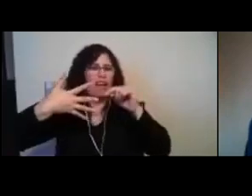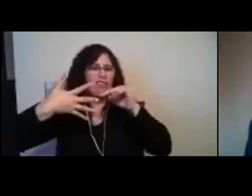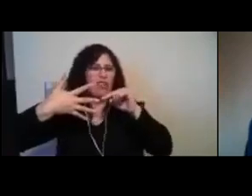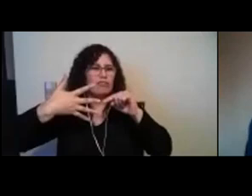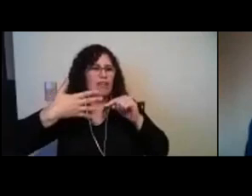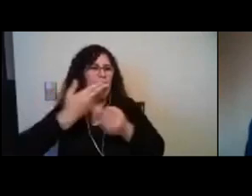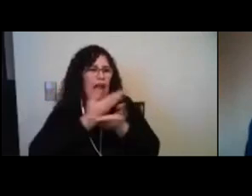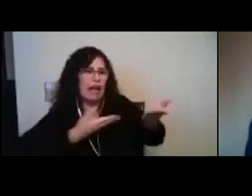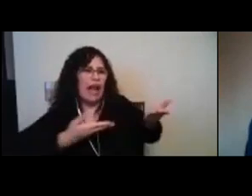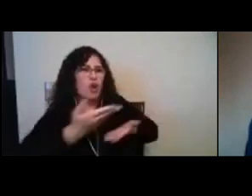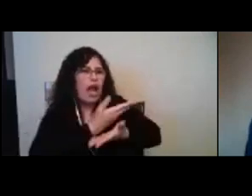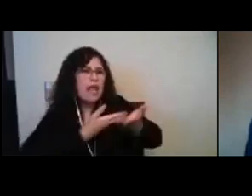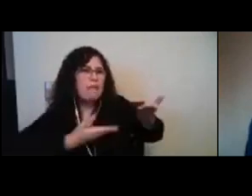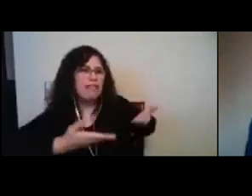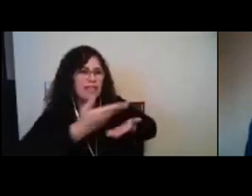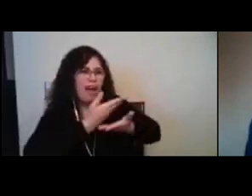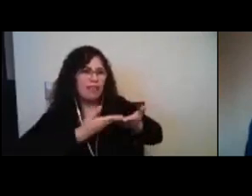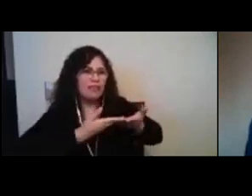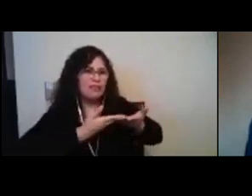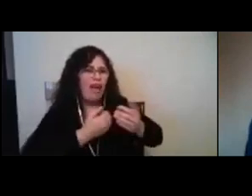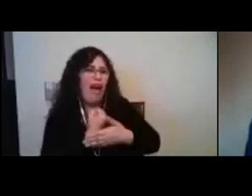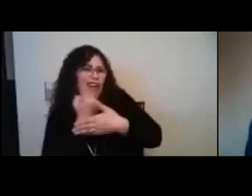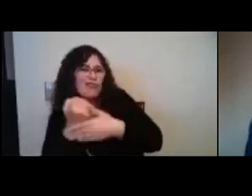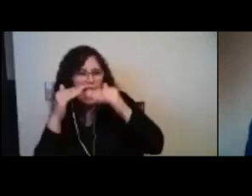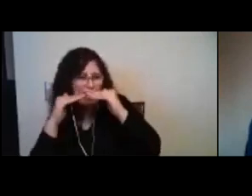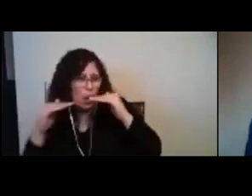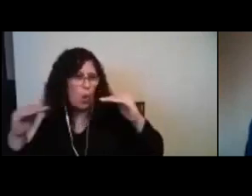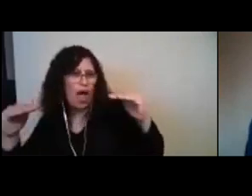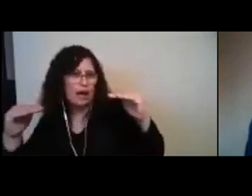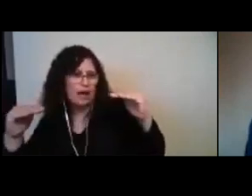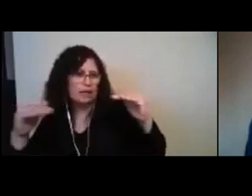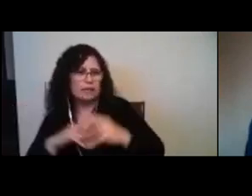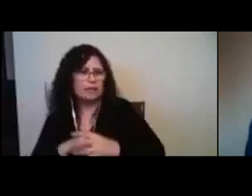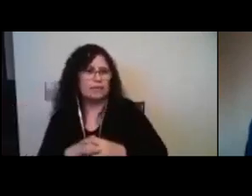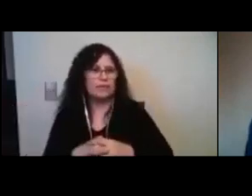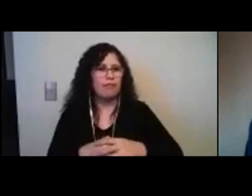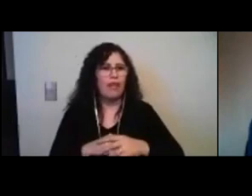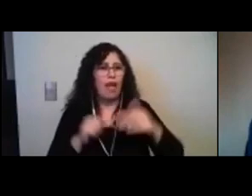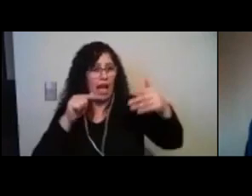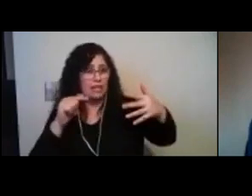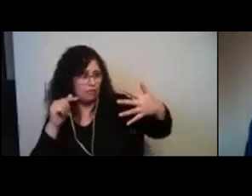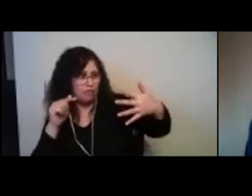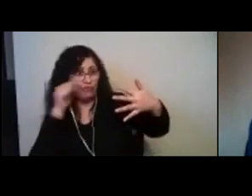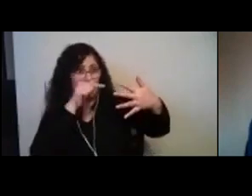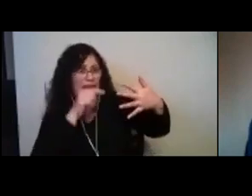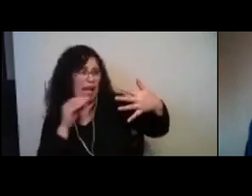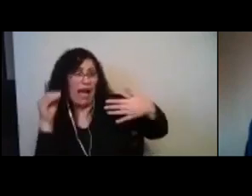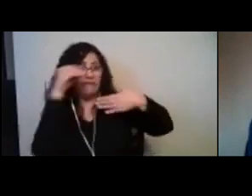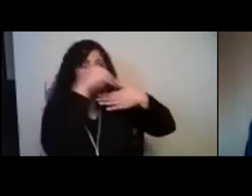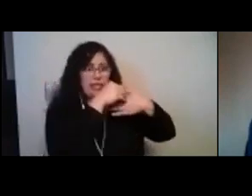Sí. para que regule. Sí, regula la presináptica y le dice cuánto neurotransmisor tiene que